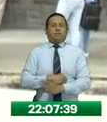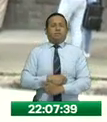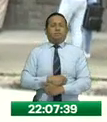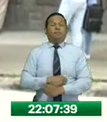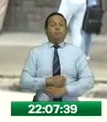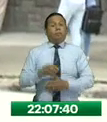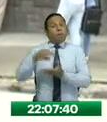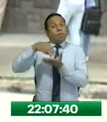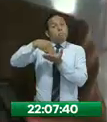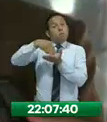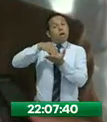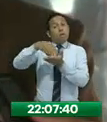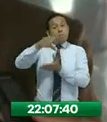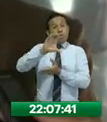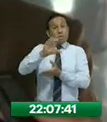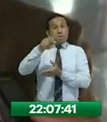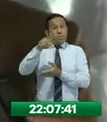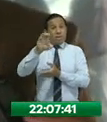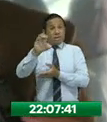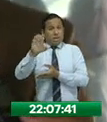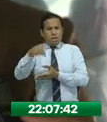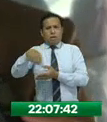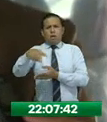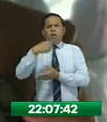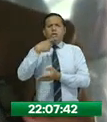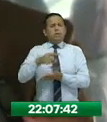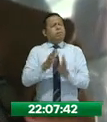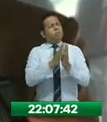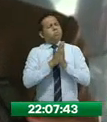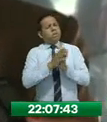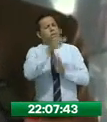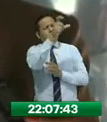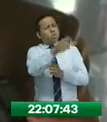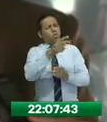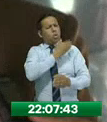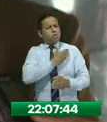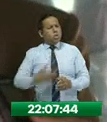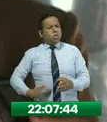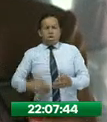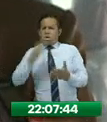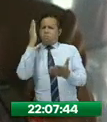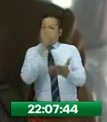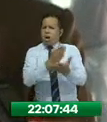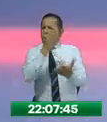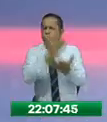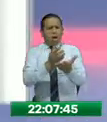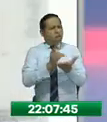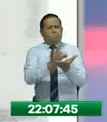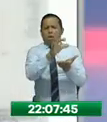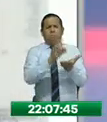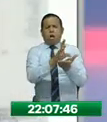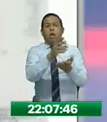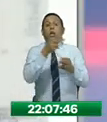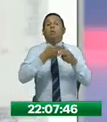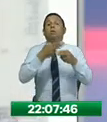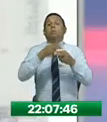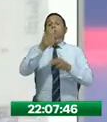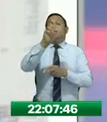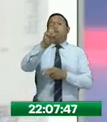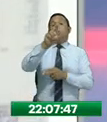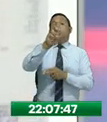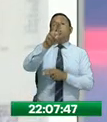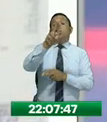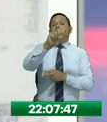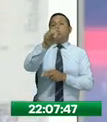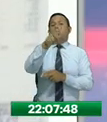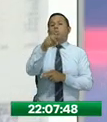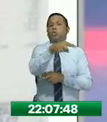dejó de participación ciudadana solicitaron la renuncia del presidente de dicho organismo christian cruz tras las denuncias sobre supuestas